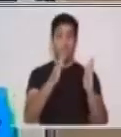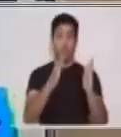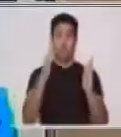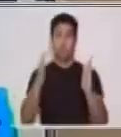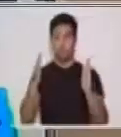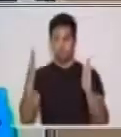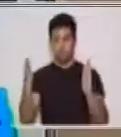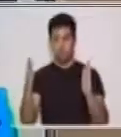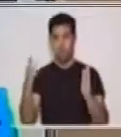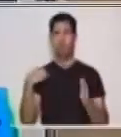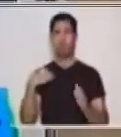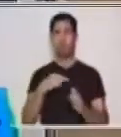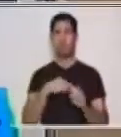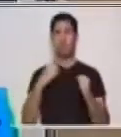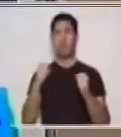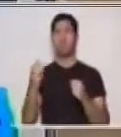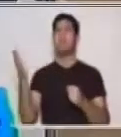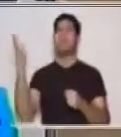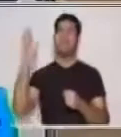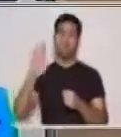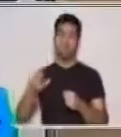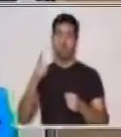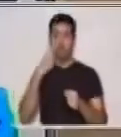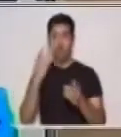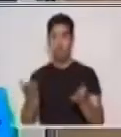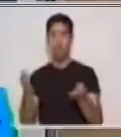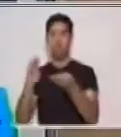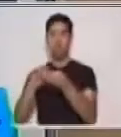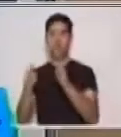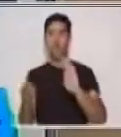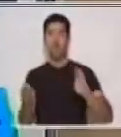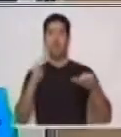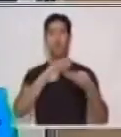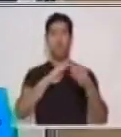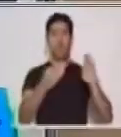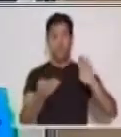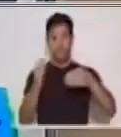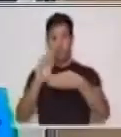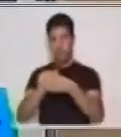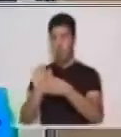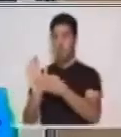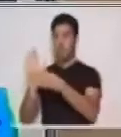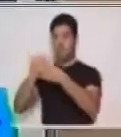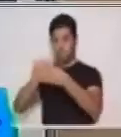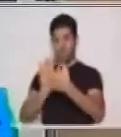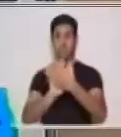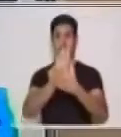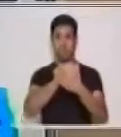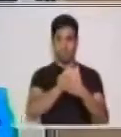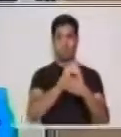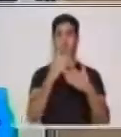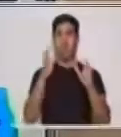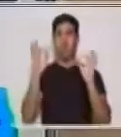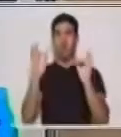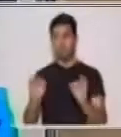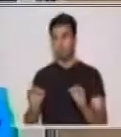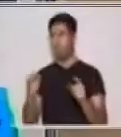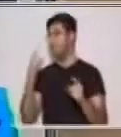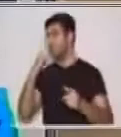a ir doblando, haciendo los dobleces para poder ir uniendo. Pero a este patrón le hace falta las